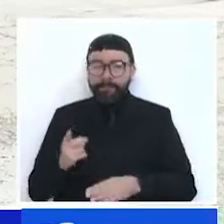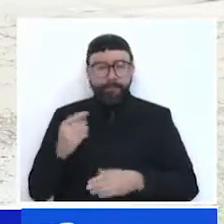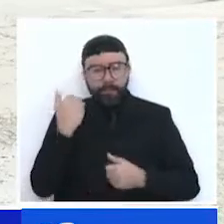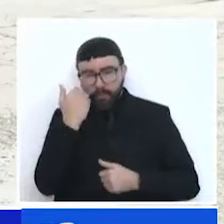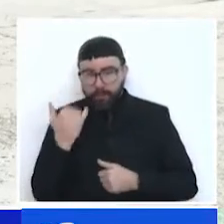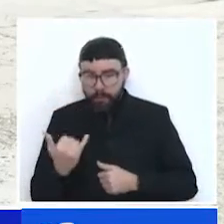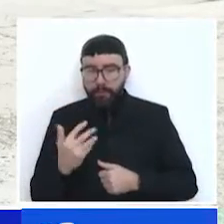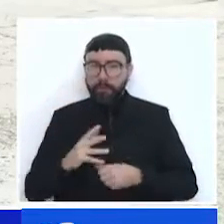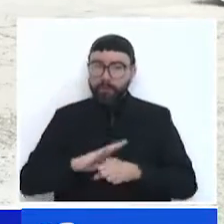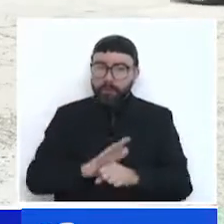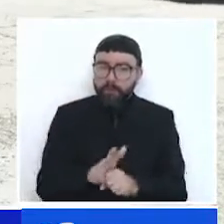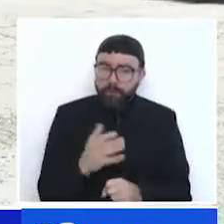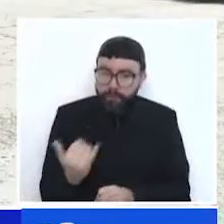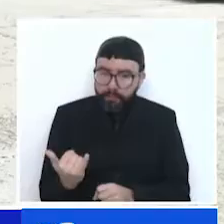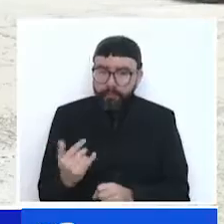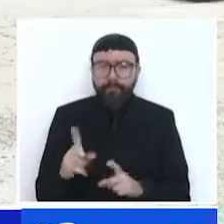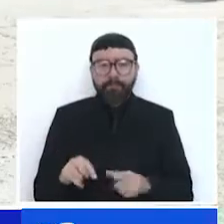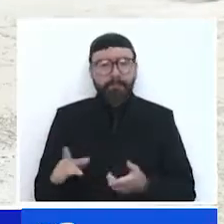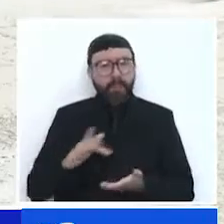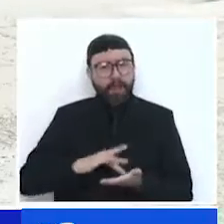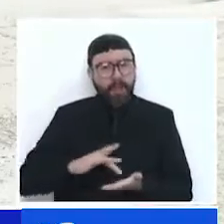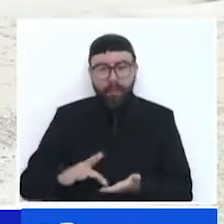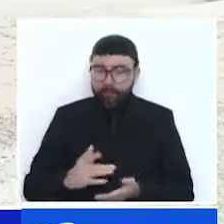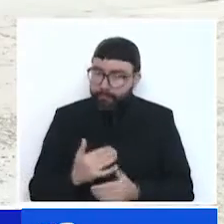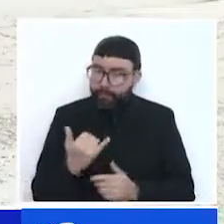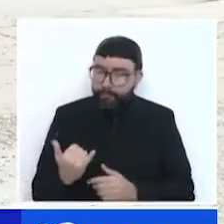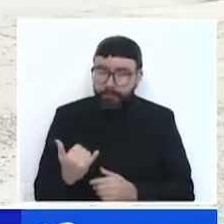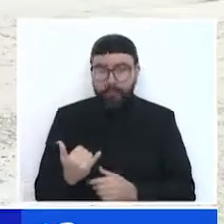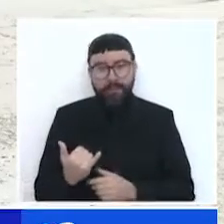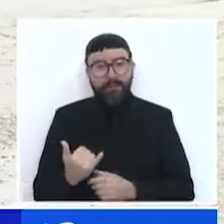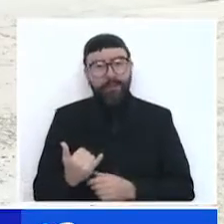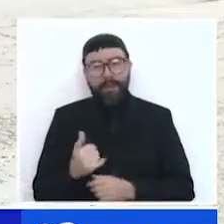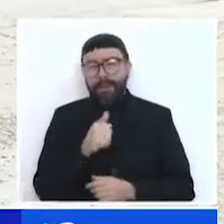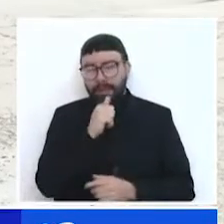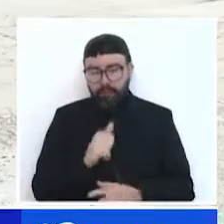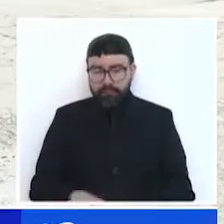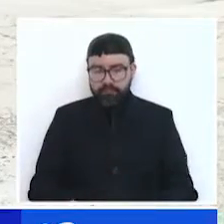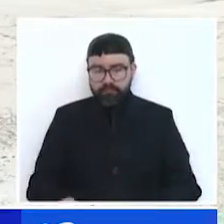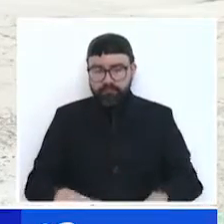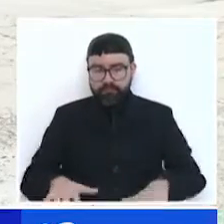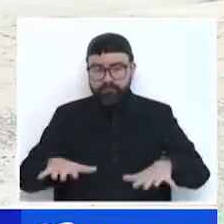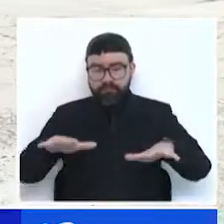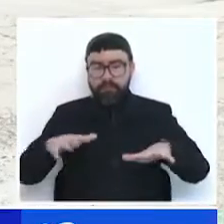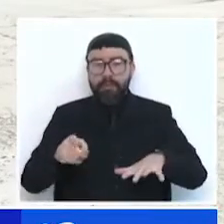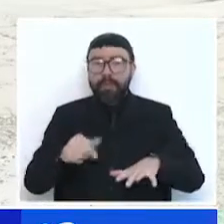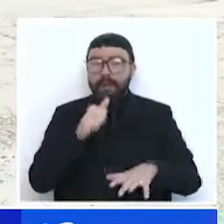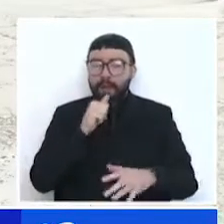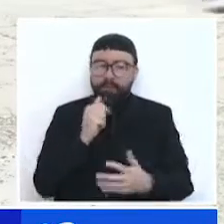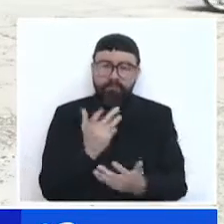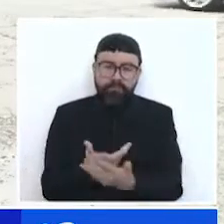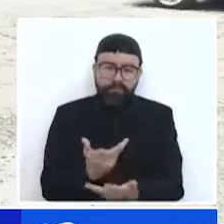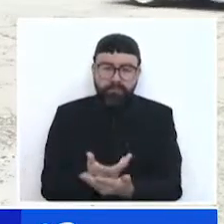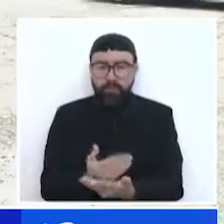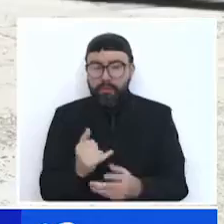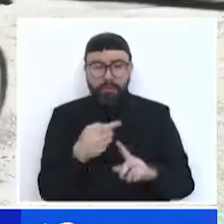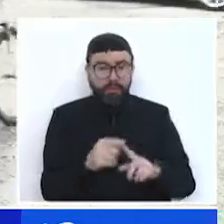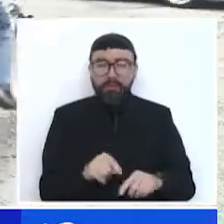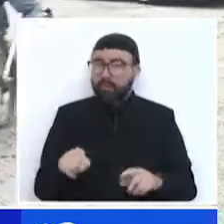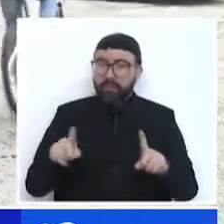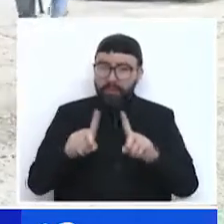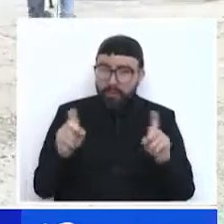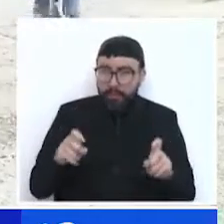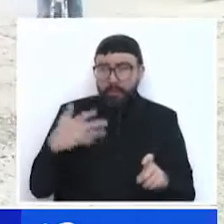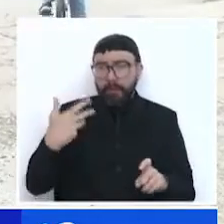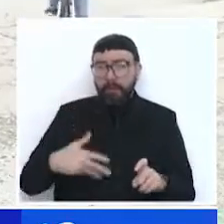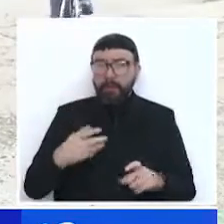COVID-19, también hay una emergencia por las inundaciones que se están registrando, humedad, es decir, que en este momento el tema es muy delicado